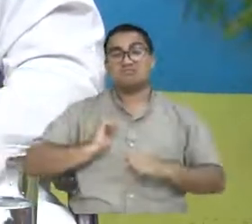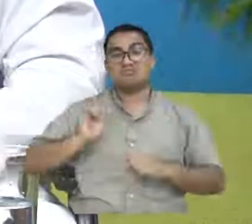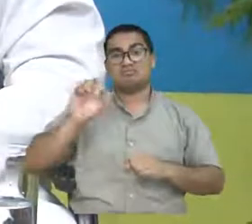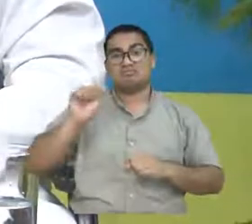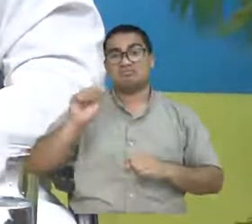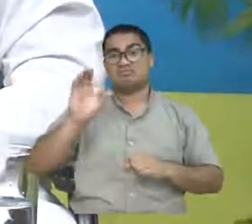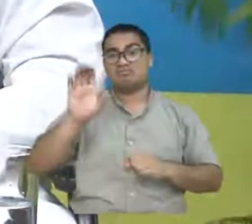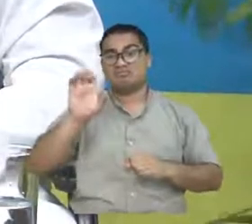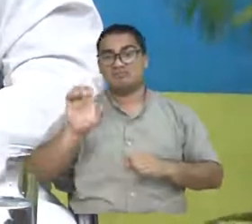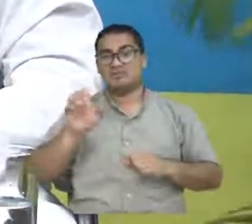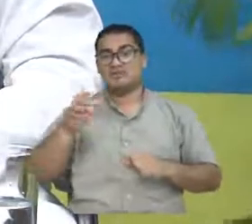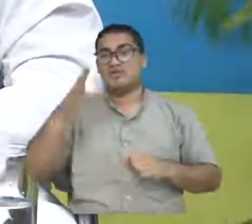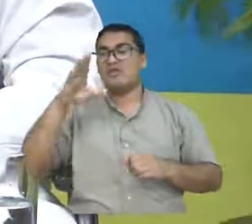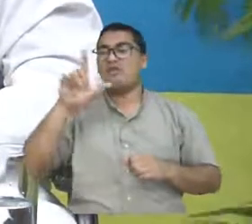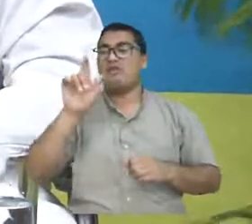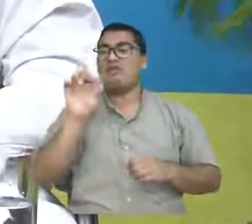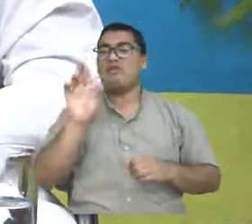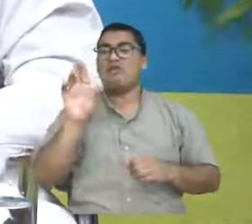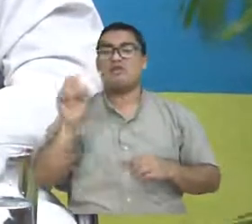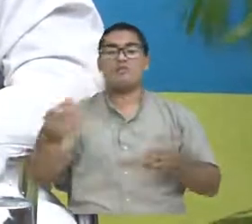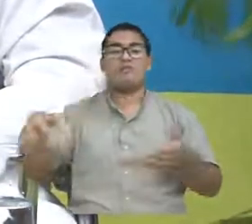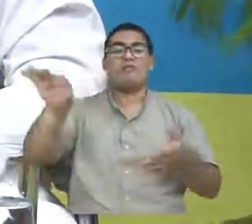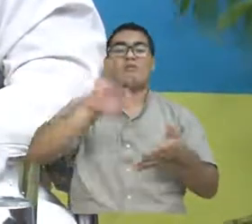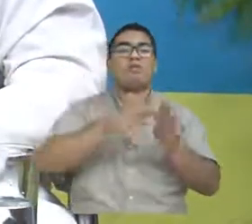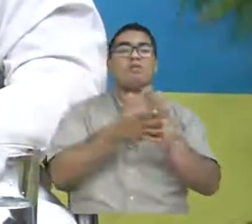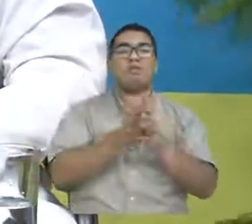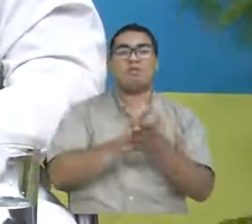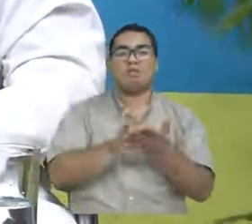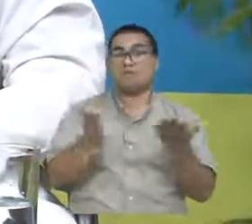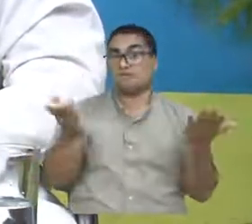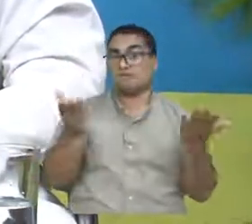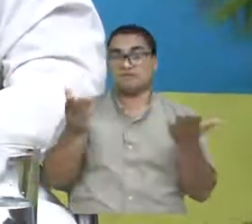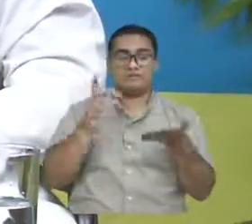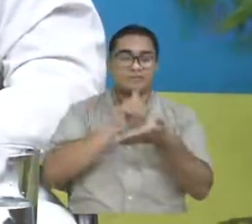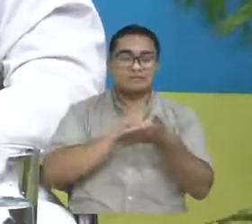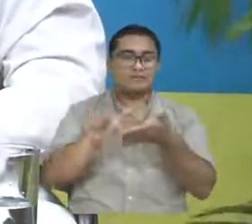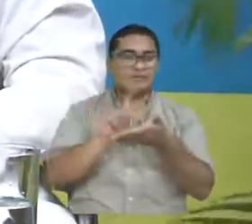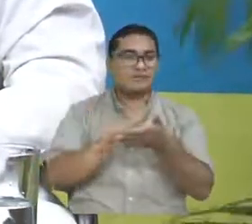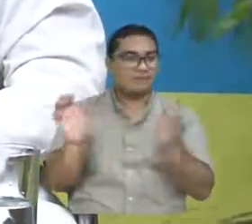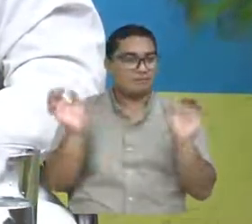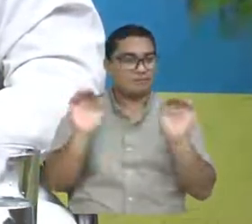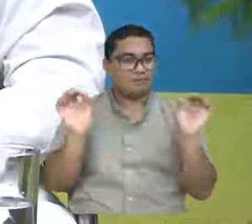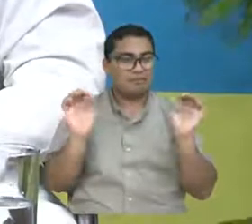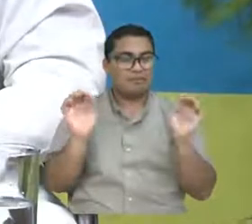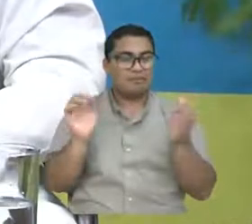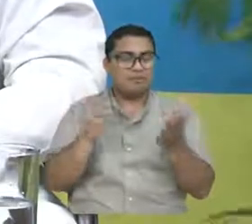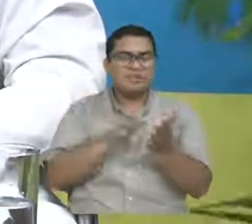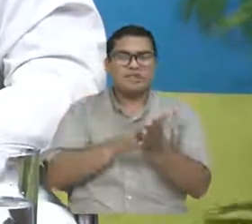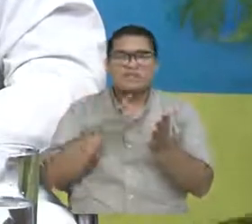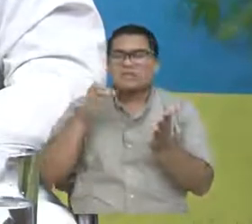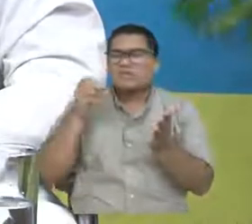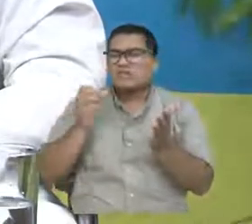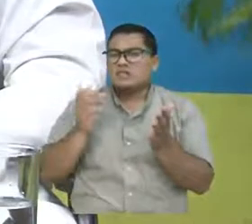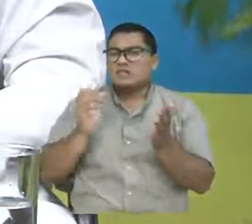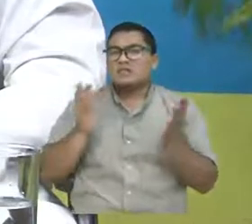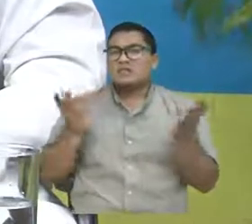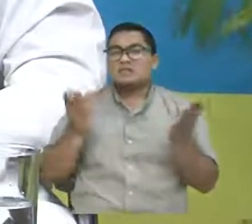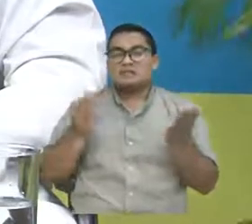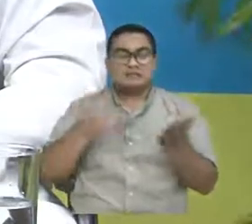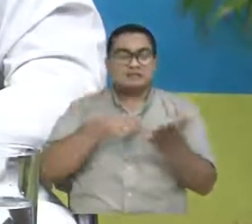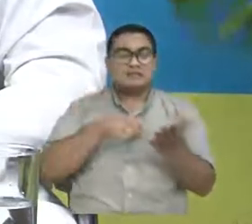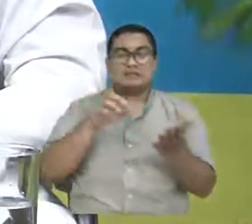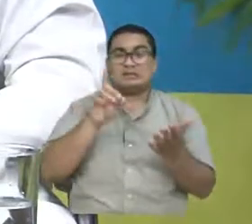que finalmente lo que nos va a hacer, en vez de ayudarnos a desinfectar nuestras manos, es a crear una lesión o una dermatitis